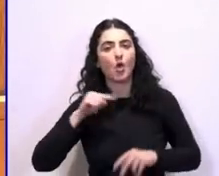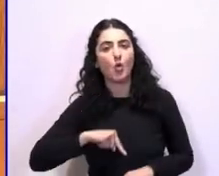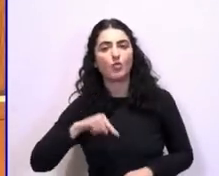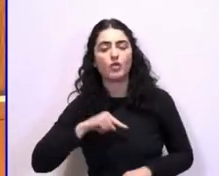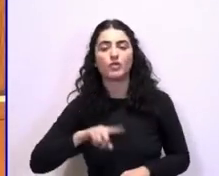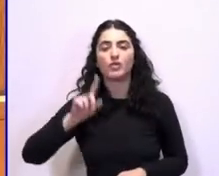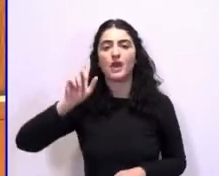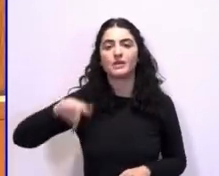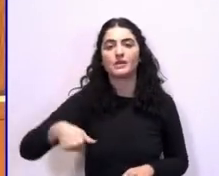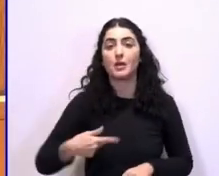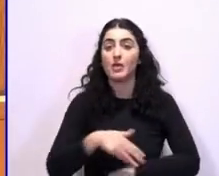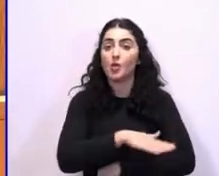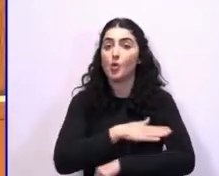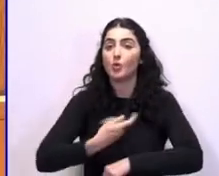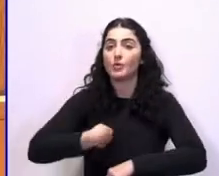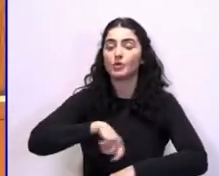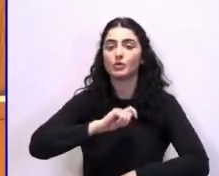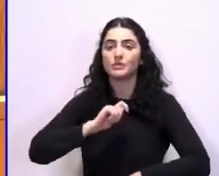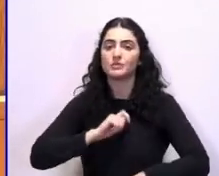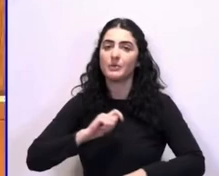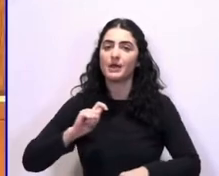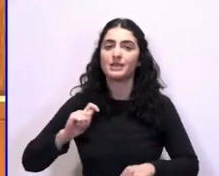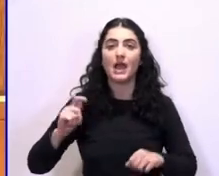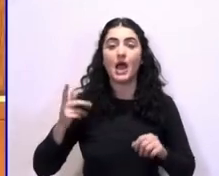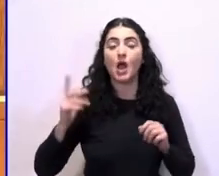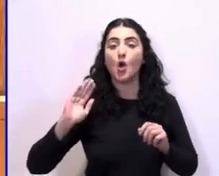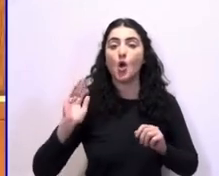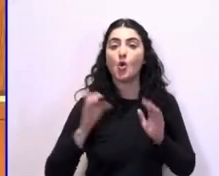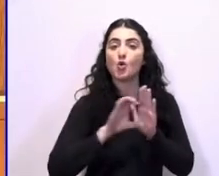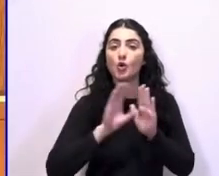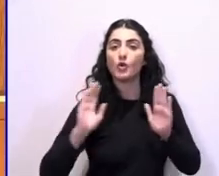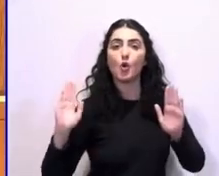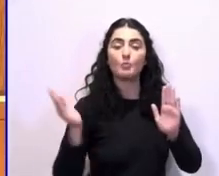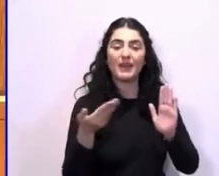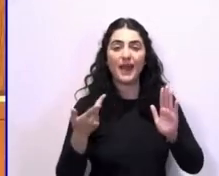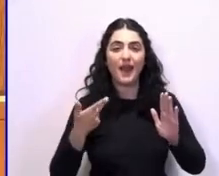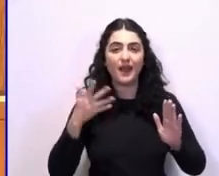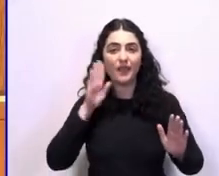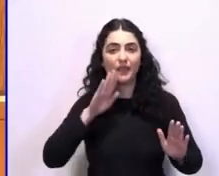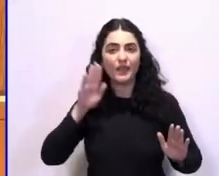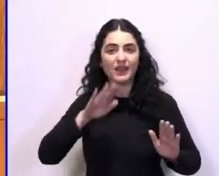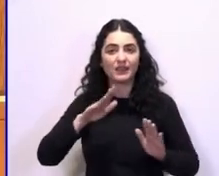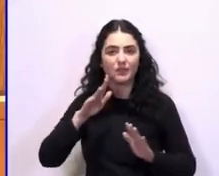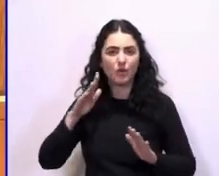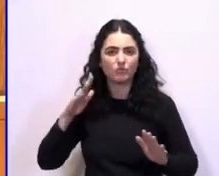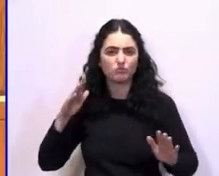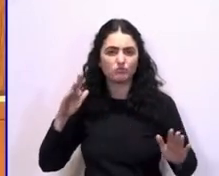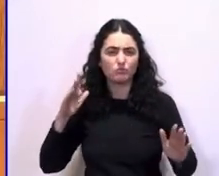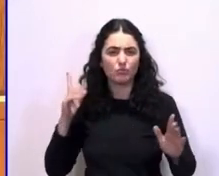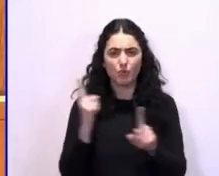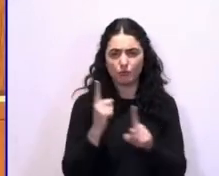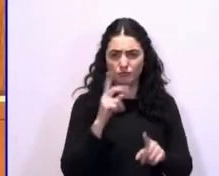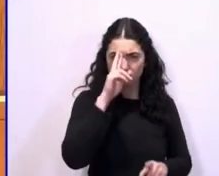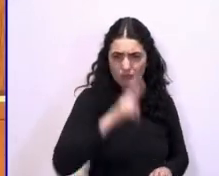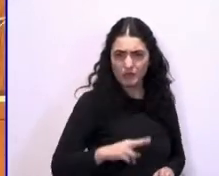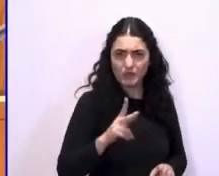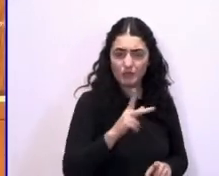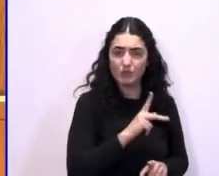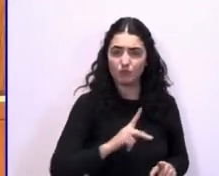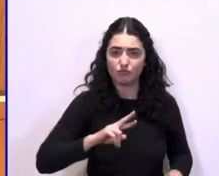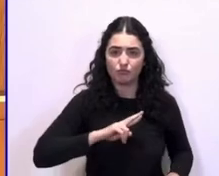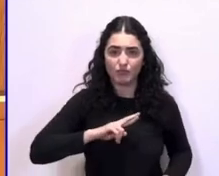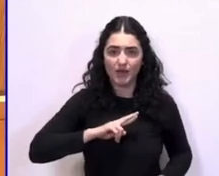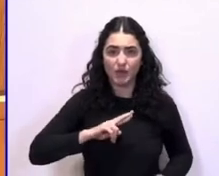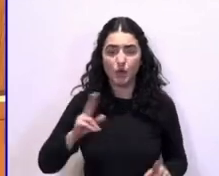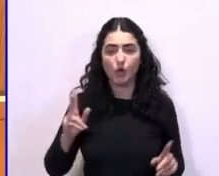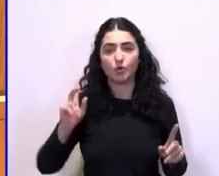España a derogar el Código Penal, los delitos de ofensa a los sentimientos religiosos y cualquier otra tipificación que menoscabe el derecho